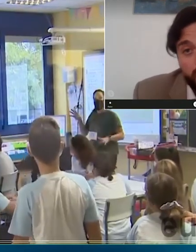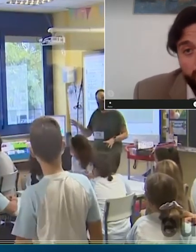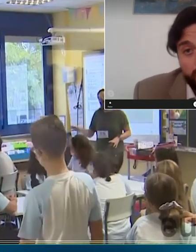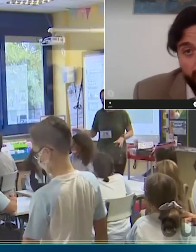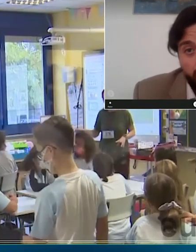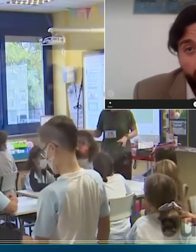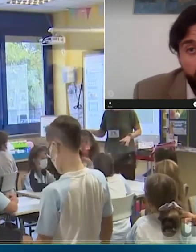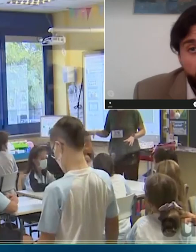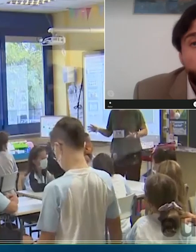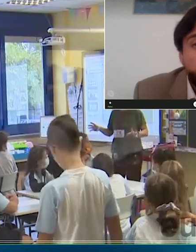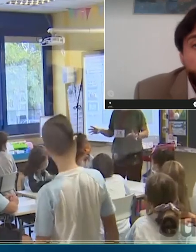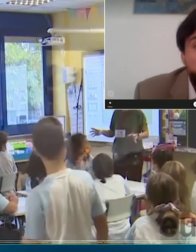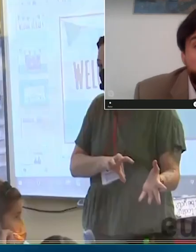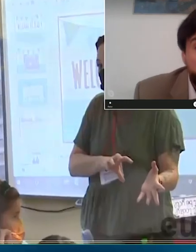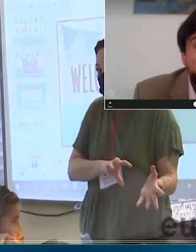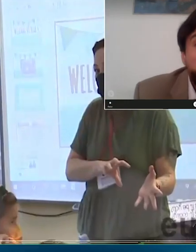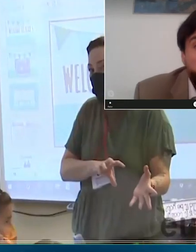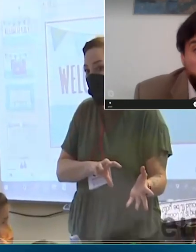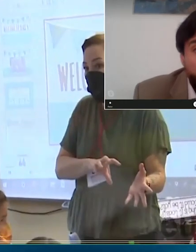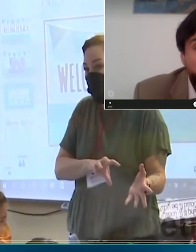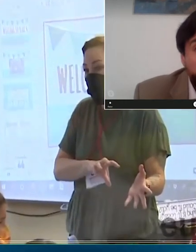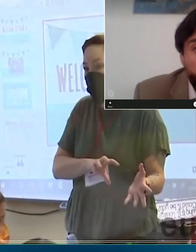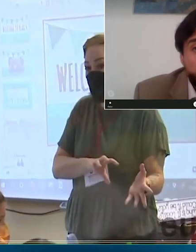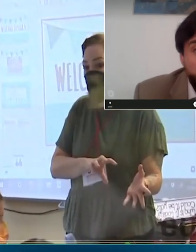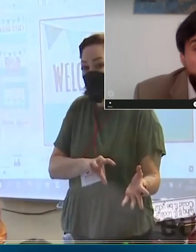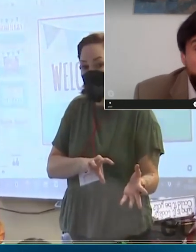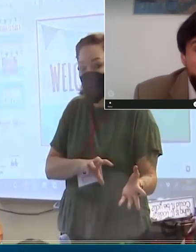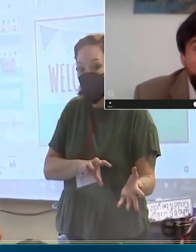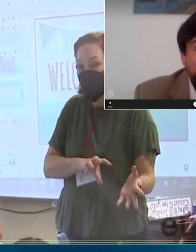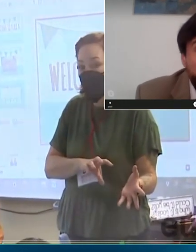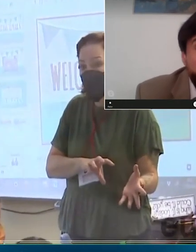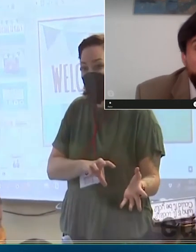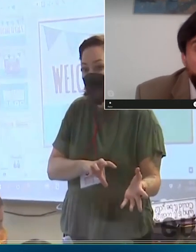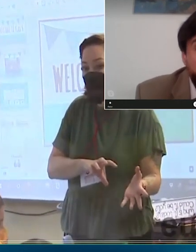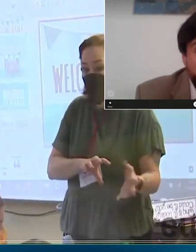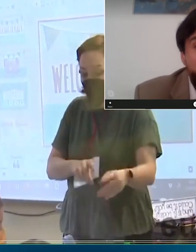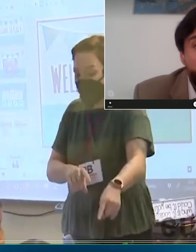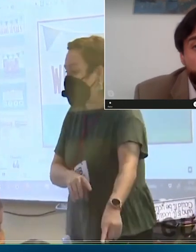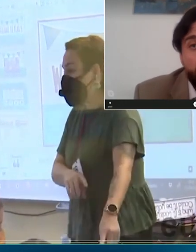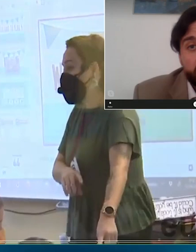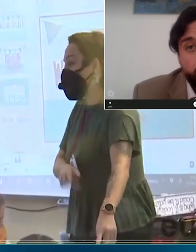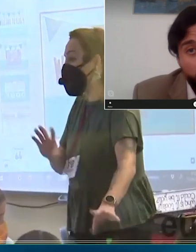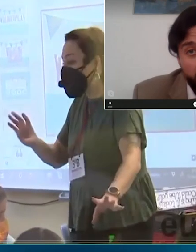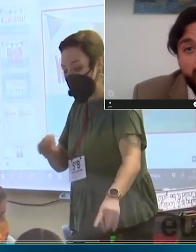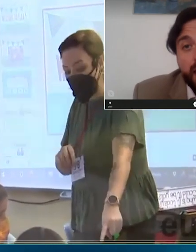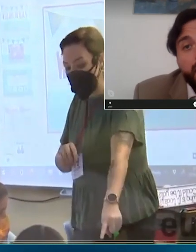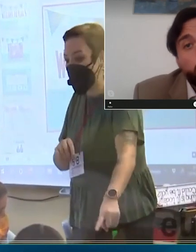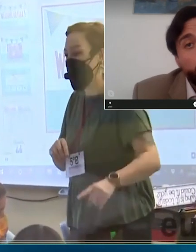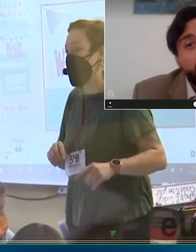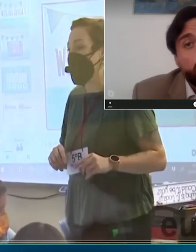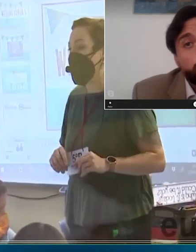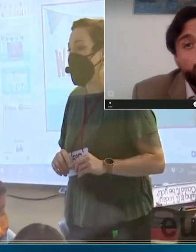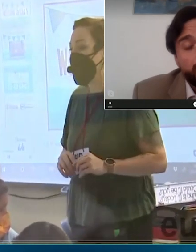los dos tipos de Gobierno que ha habido. Por lo tanto, estas listas lo único que hacen es hacernos un país más pobre